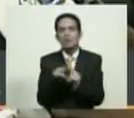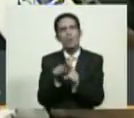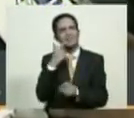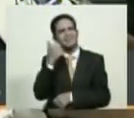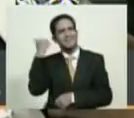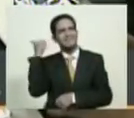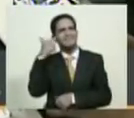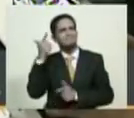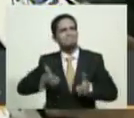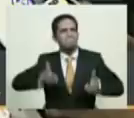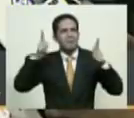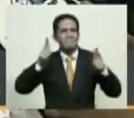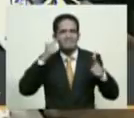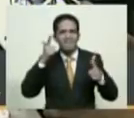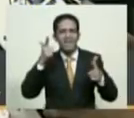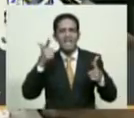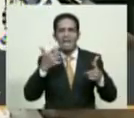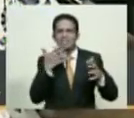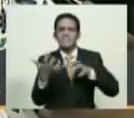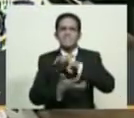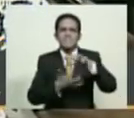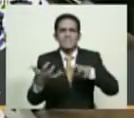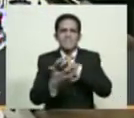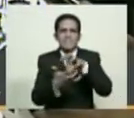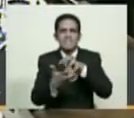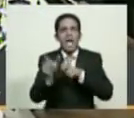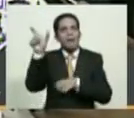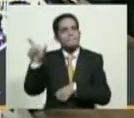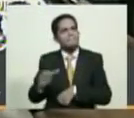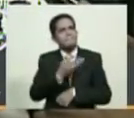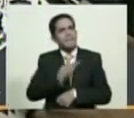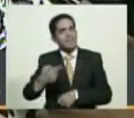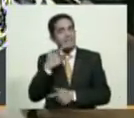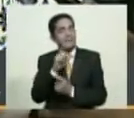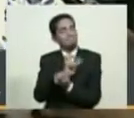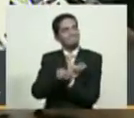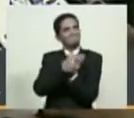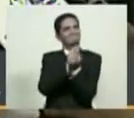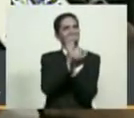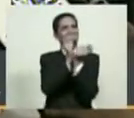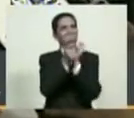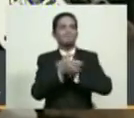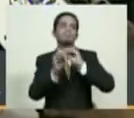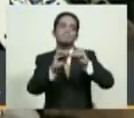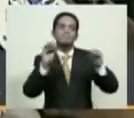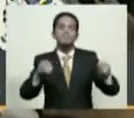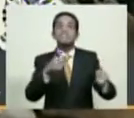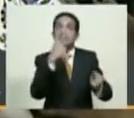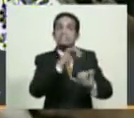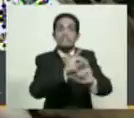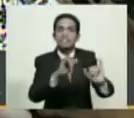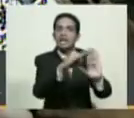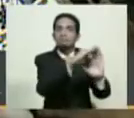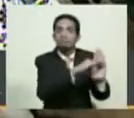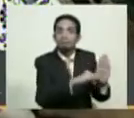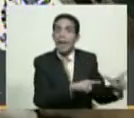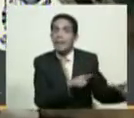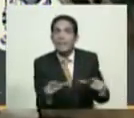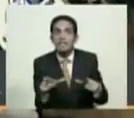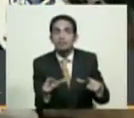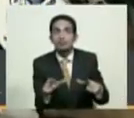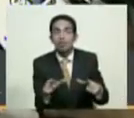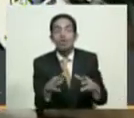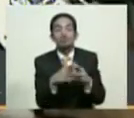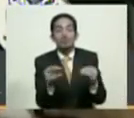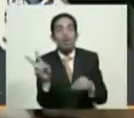te permiten, que te dan las crisis, el presidente Nicolás Maduro la ha capitalizado y nos ha dicho, aquí hay un plan de recuperación, empoderémonos todos